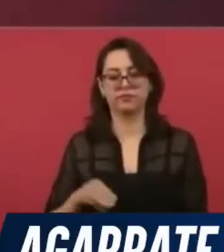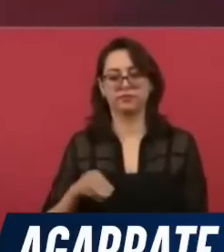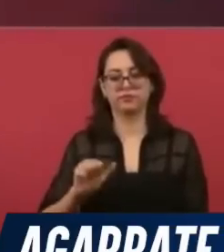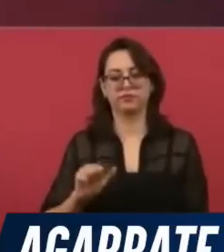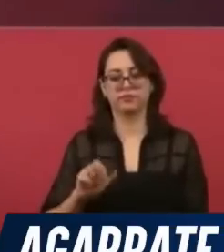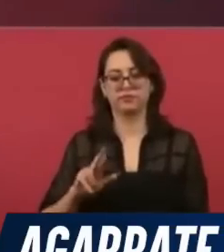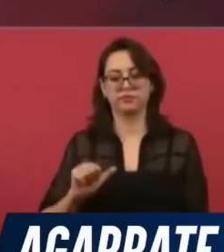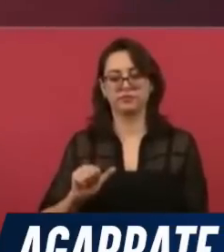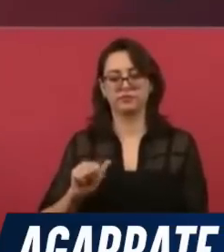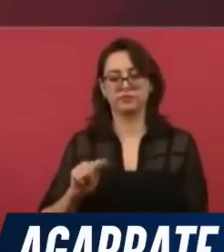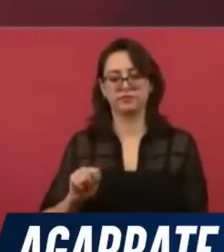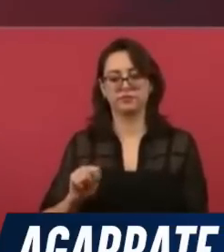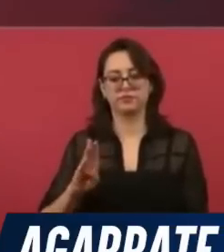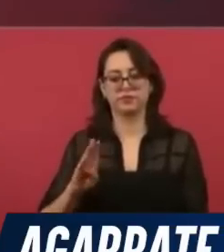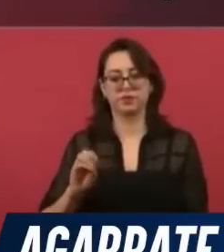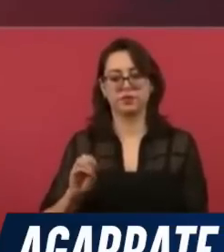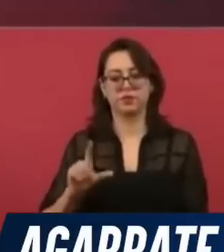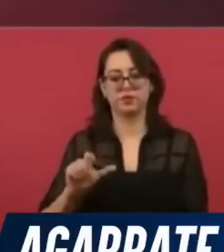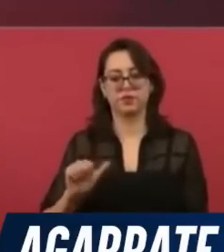Marat Bolaños López.